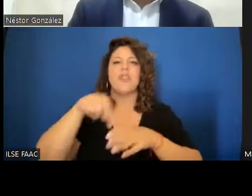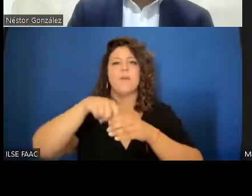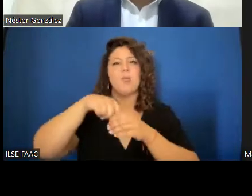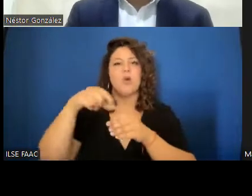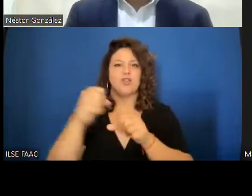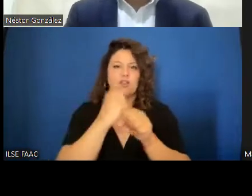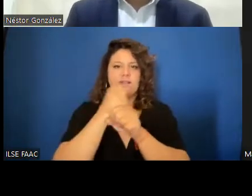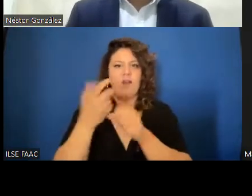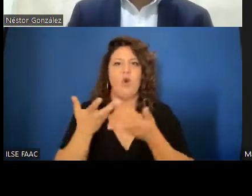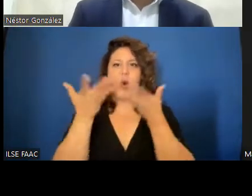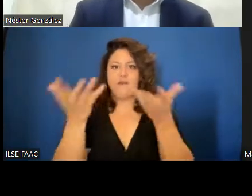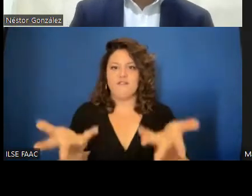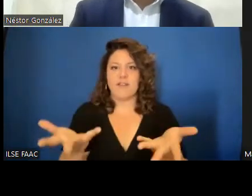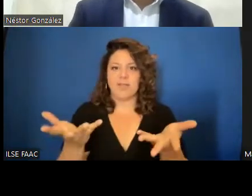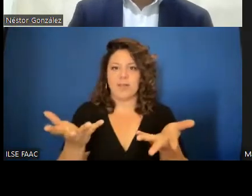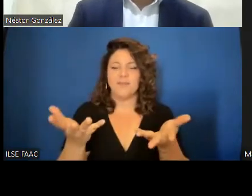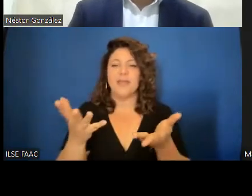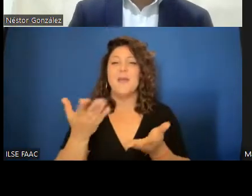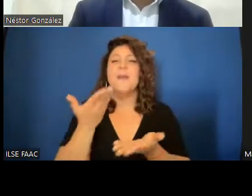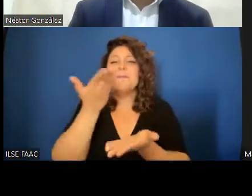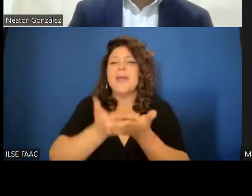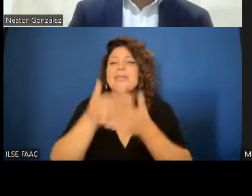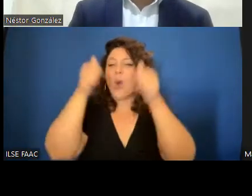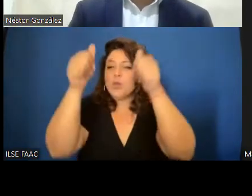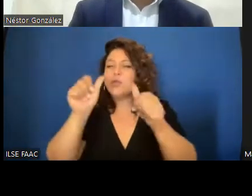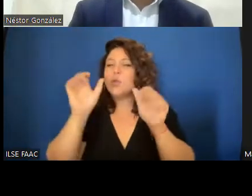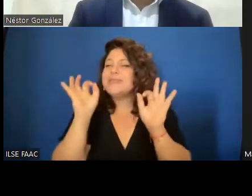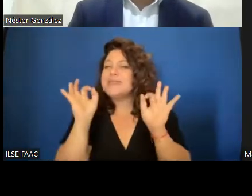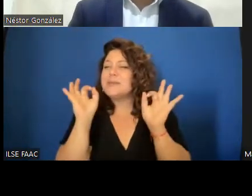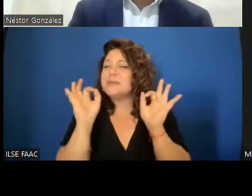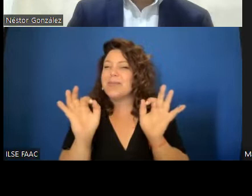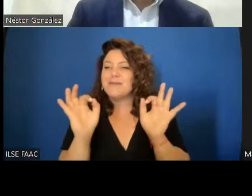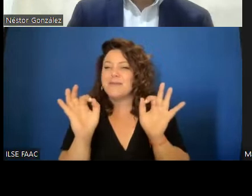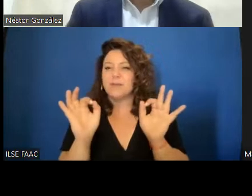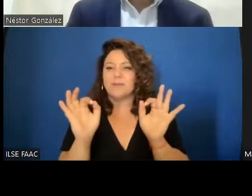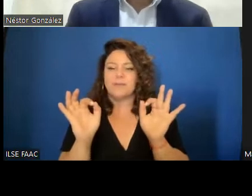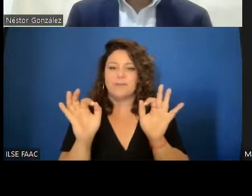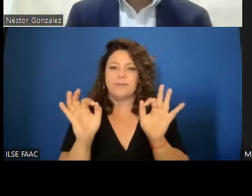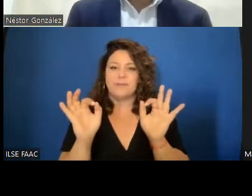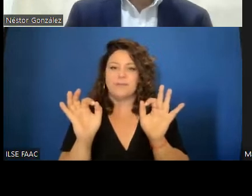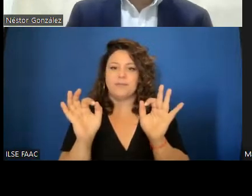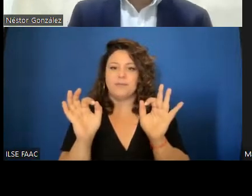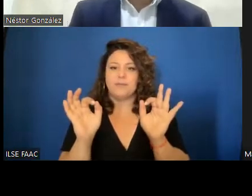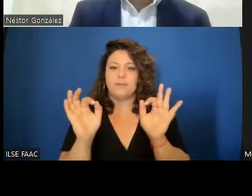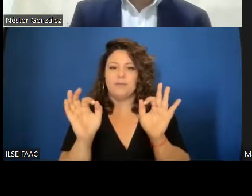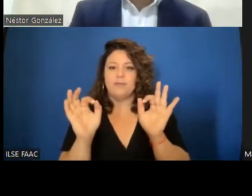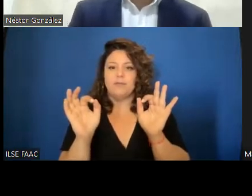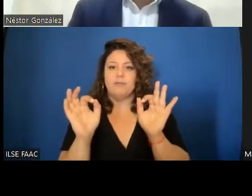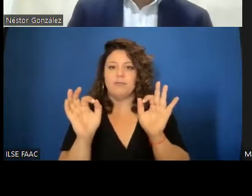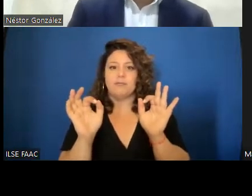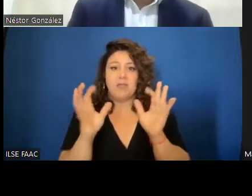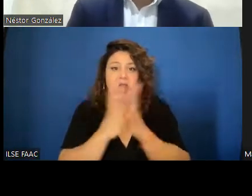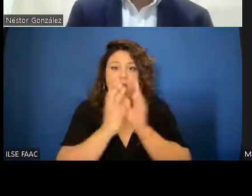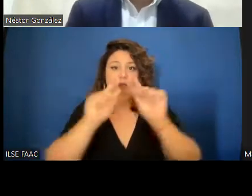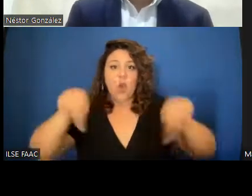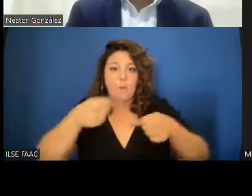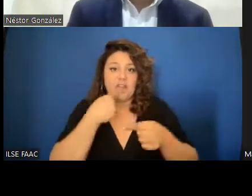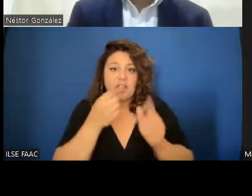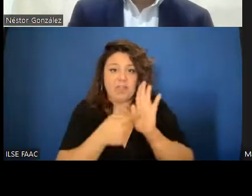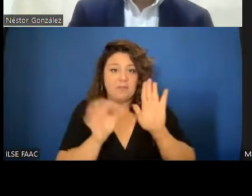viene un poco a desarrollar lo que se venía ganando a Cincel Martillo en el juzgado, que eran bueno,